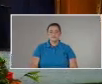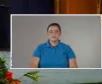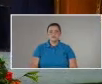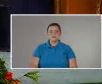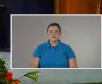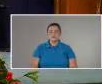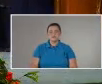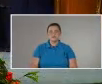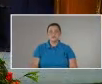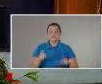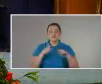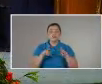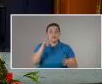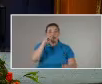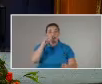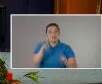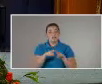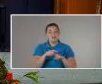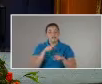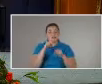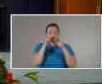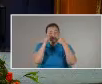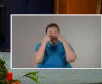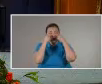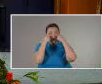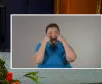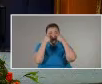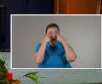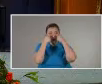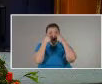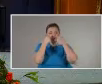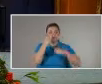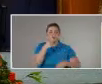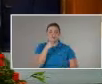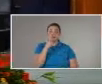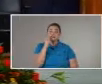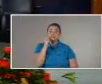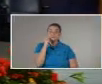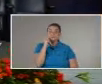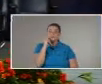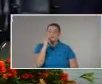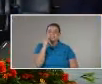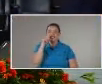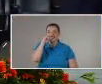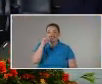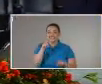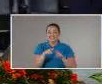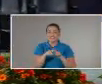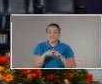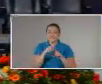también lloramos, ¿no? Los hombres también lloran, ¿no?